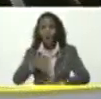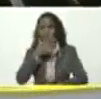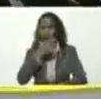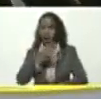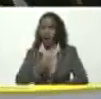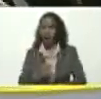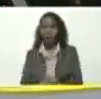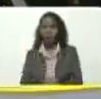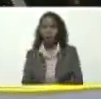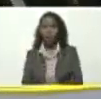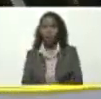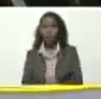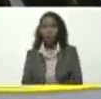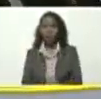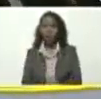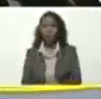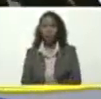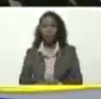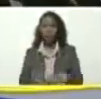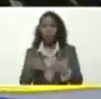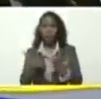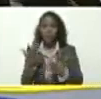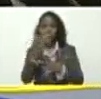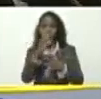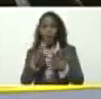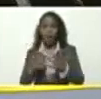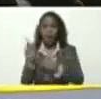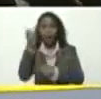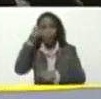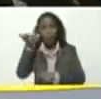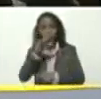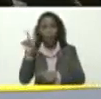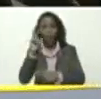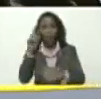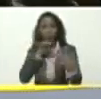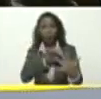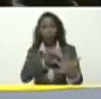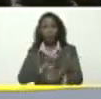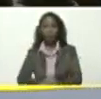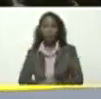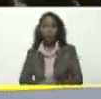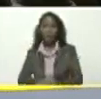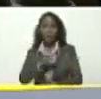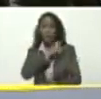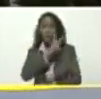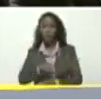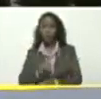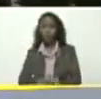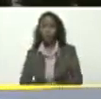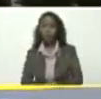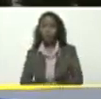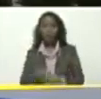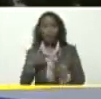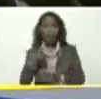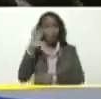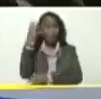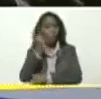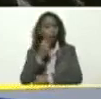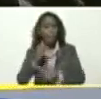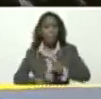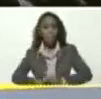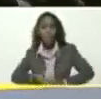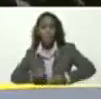sencillez que caracteriza a ese pueblo de guerreros y de poetas, que logró